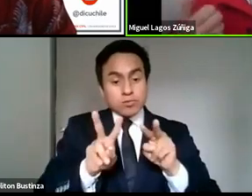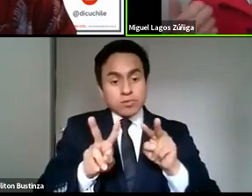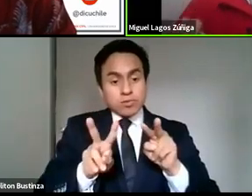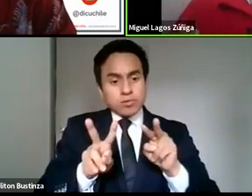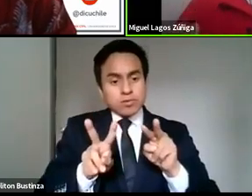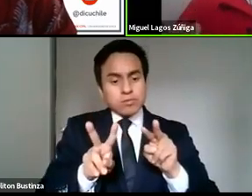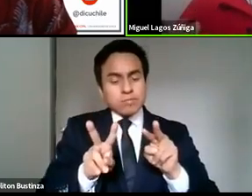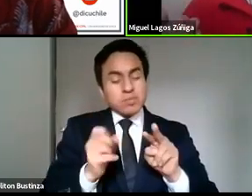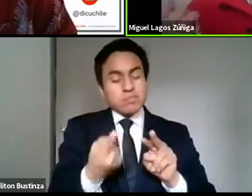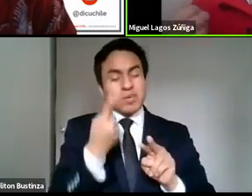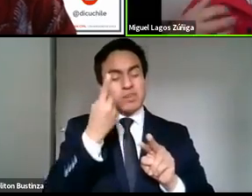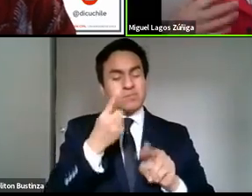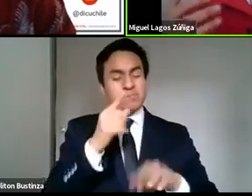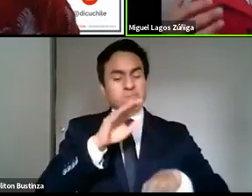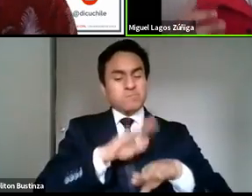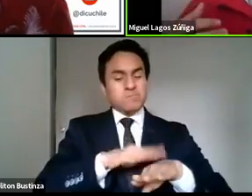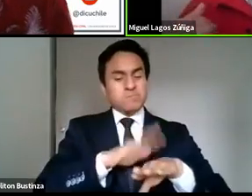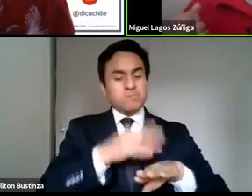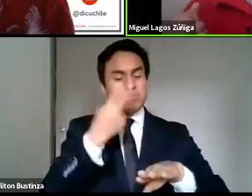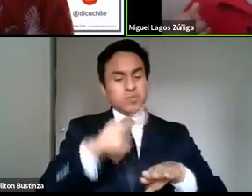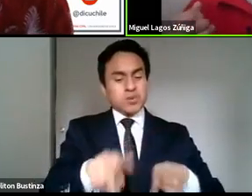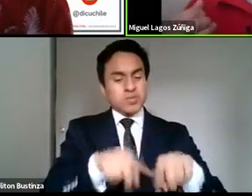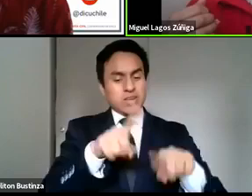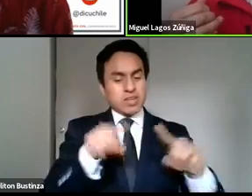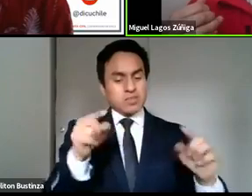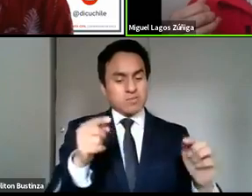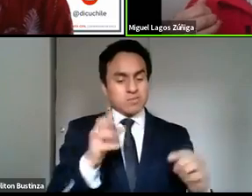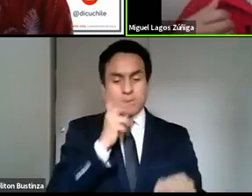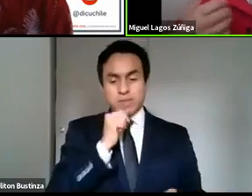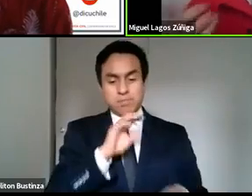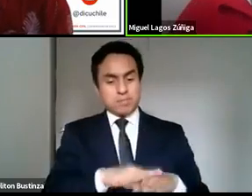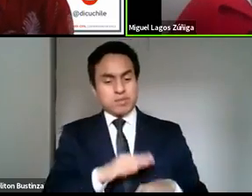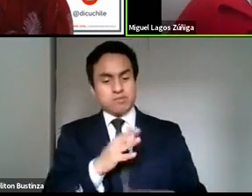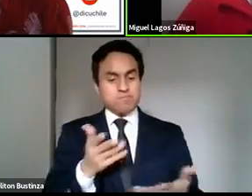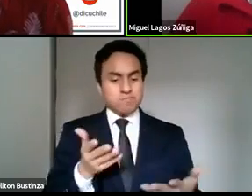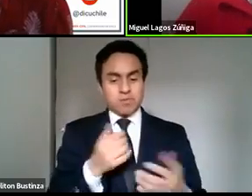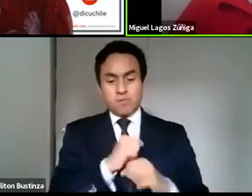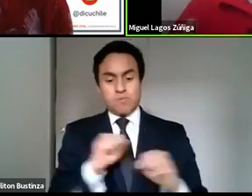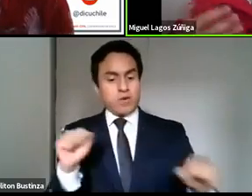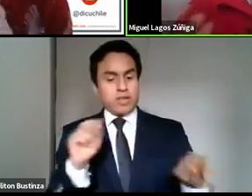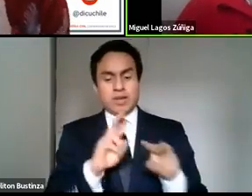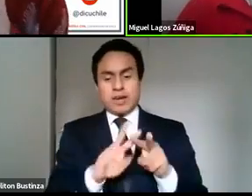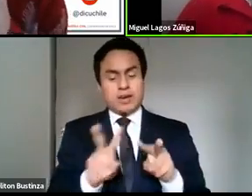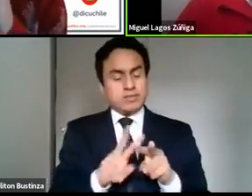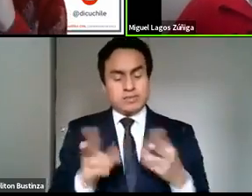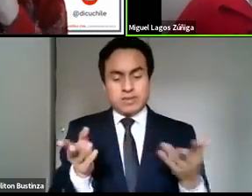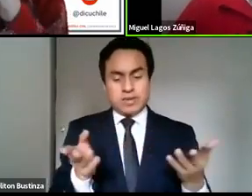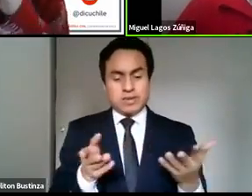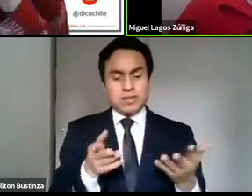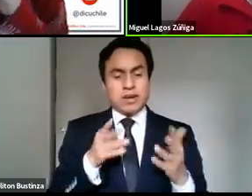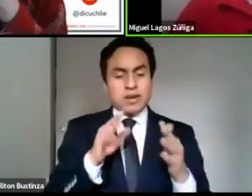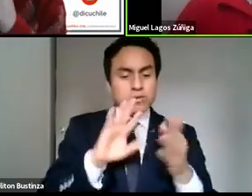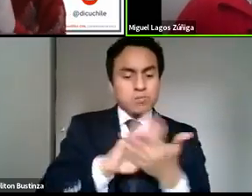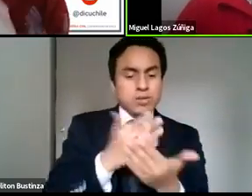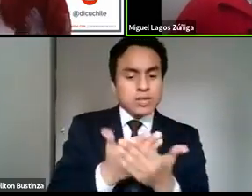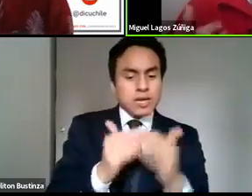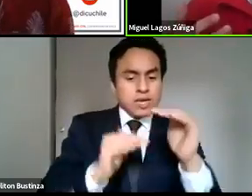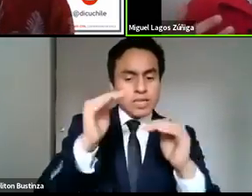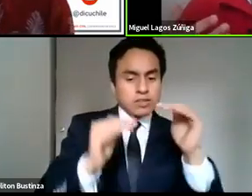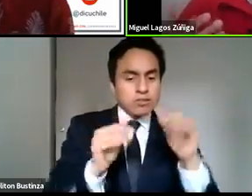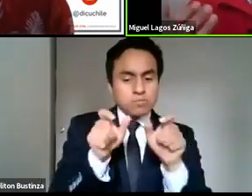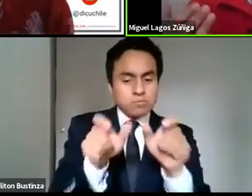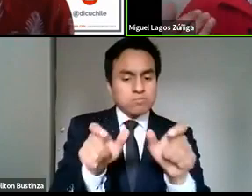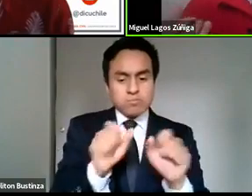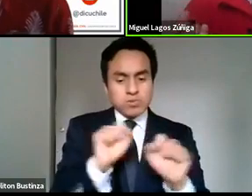el consentimiento del dueño del terreno, no puede acceder a mantener esa estación. Y